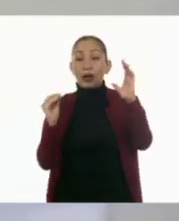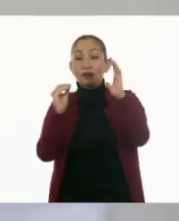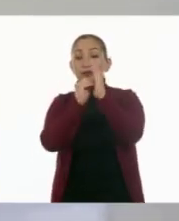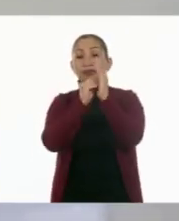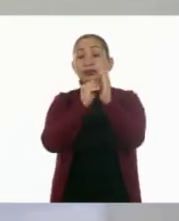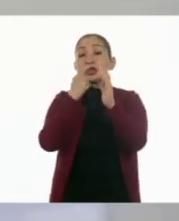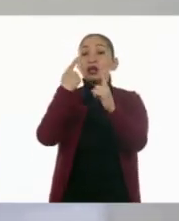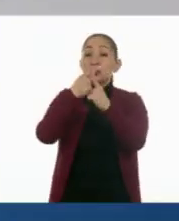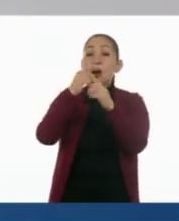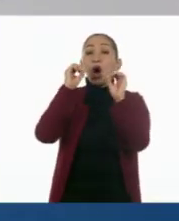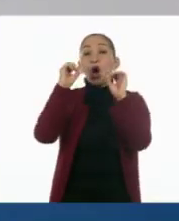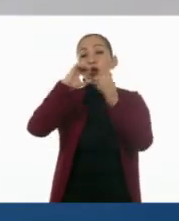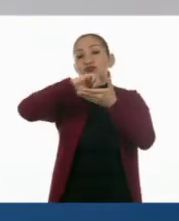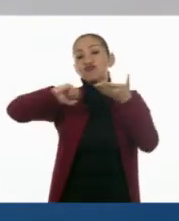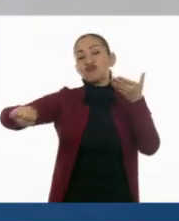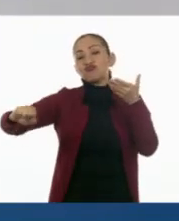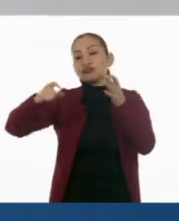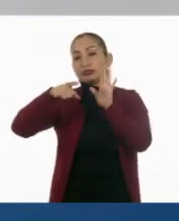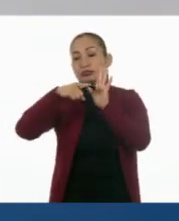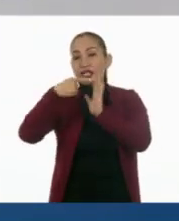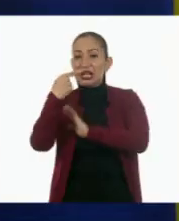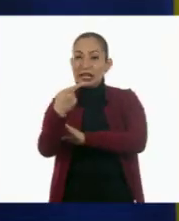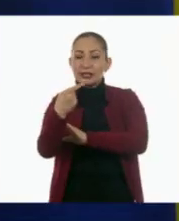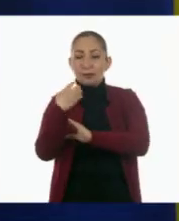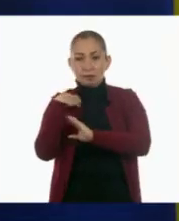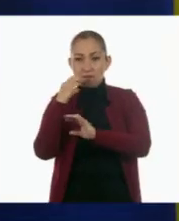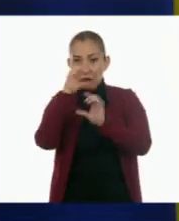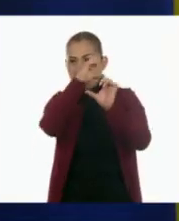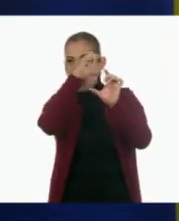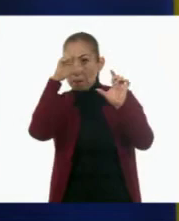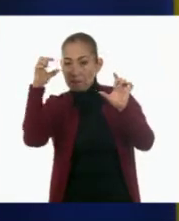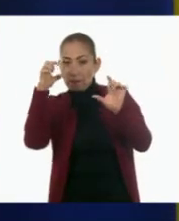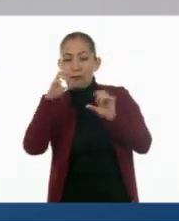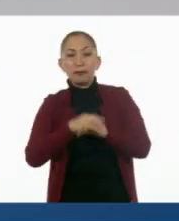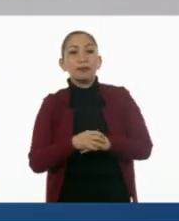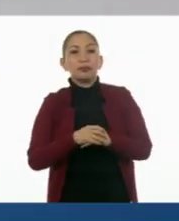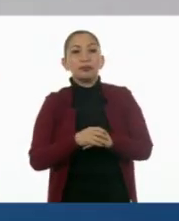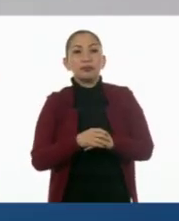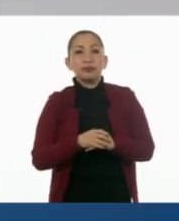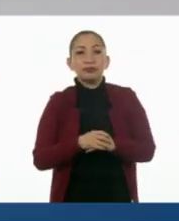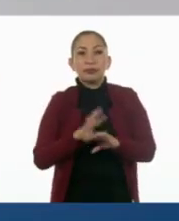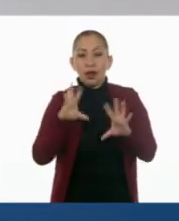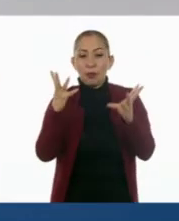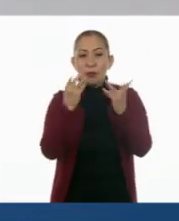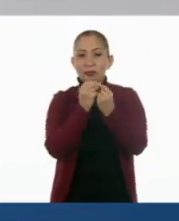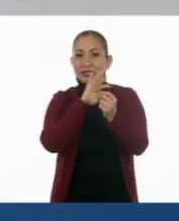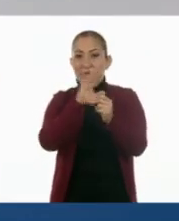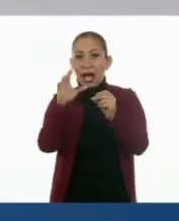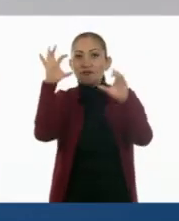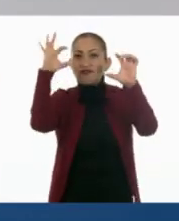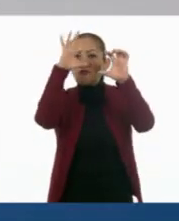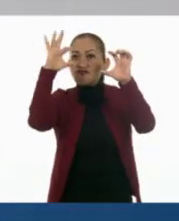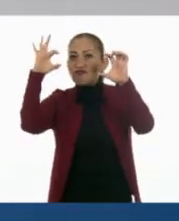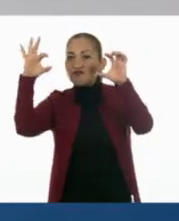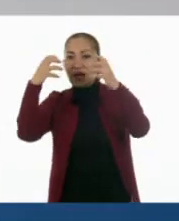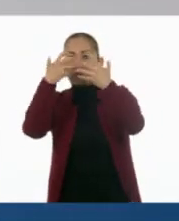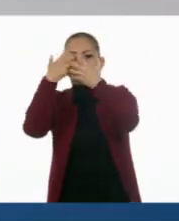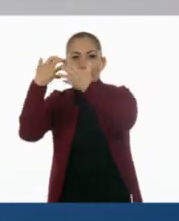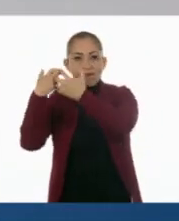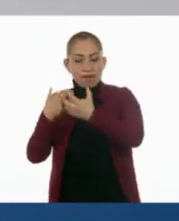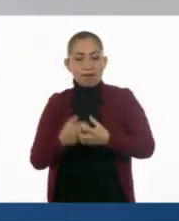sumar o a restar. Muy bien, y es el que integra la operación. Y nos va a hacer completar nuestro rompecabezas.